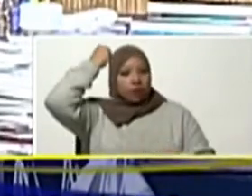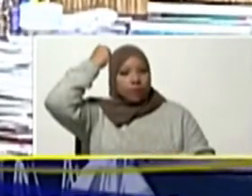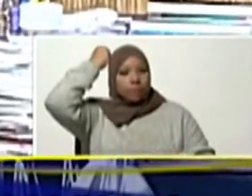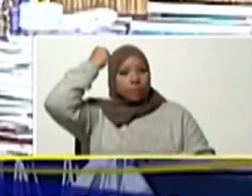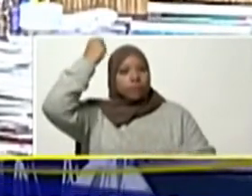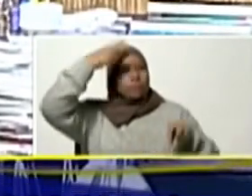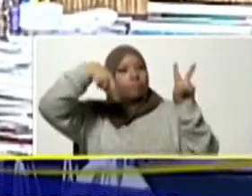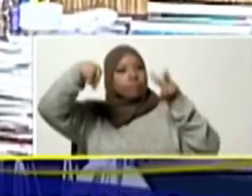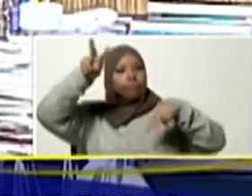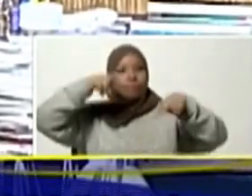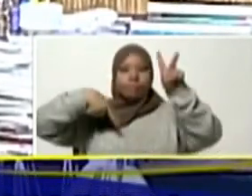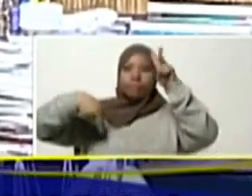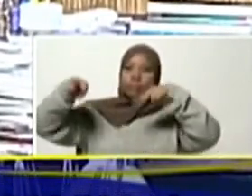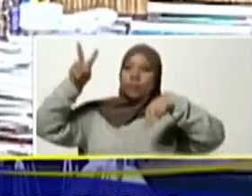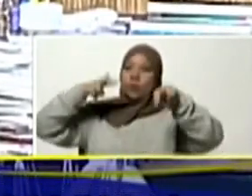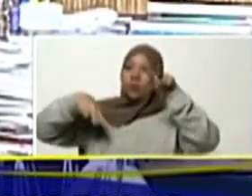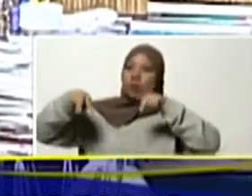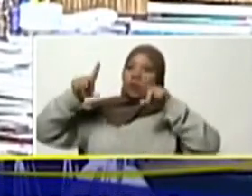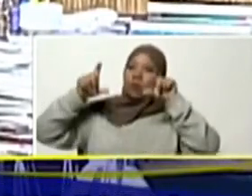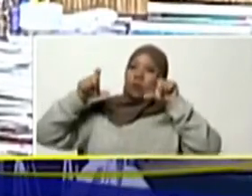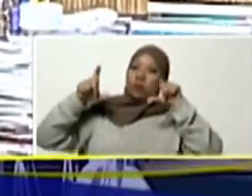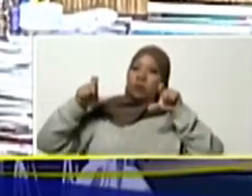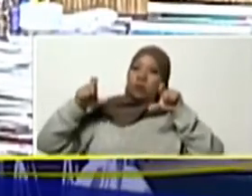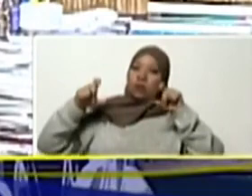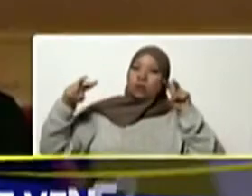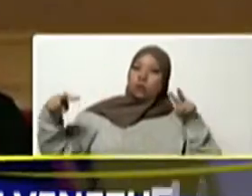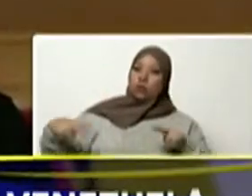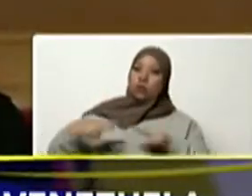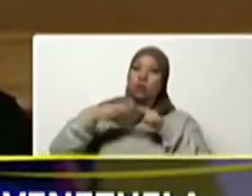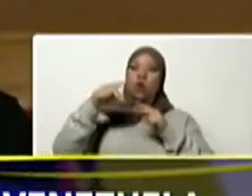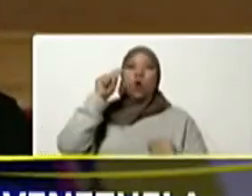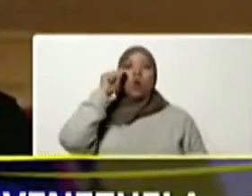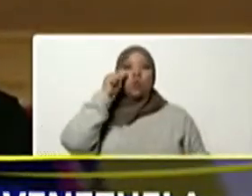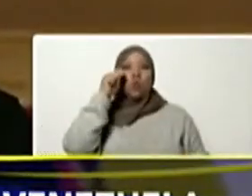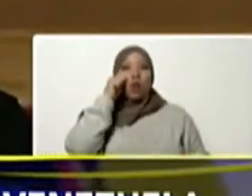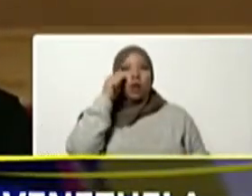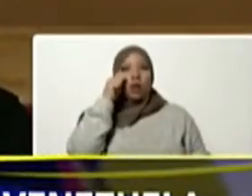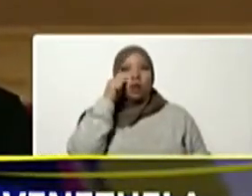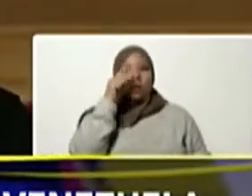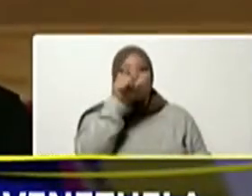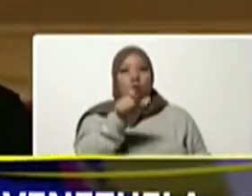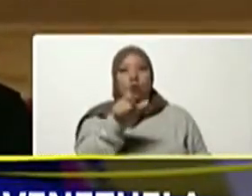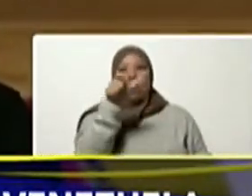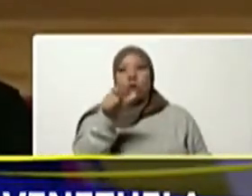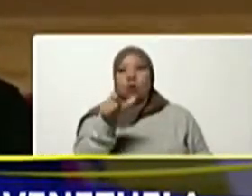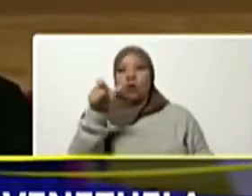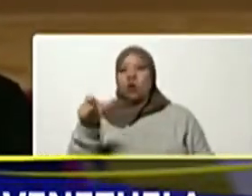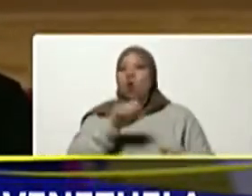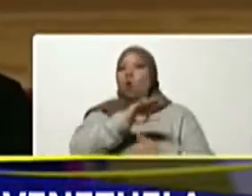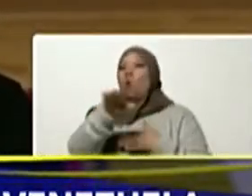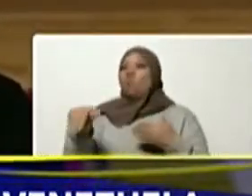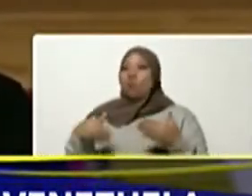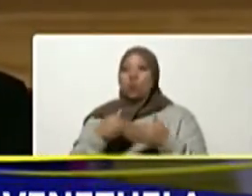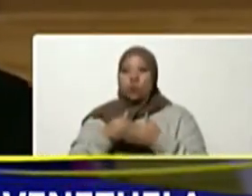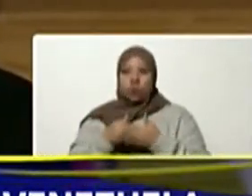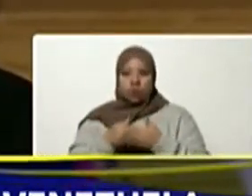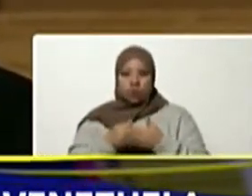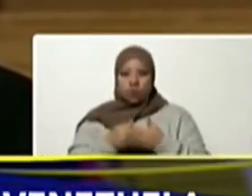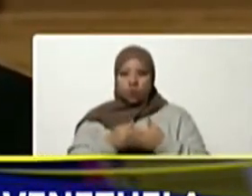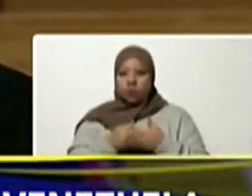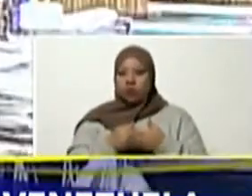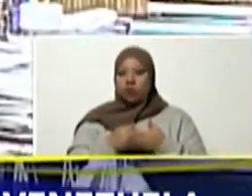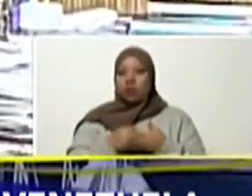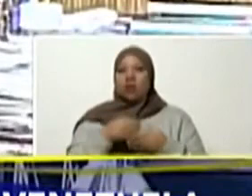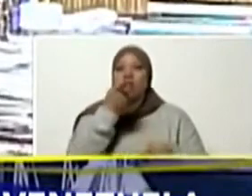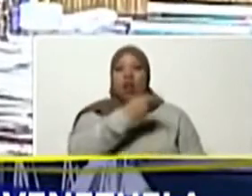caminando ese bazar, nos conseguimos turistas de todas partes del mundo, turistas